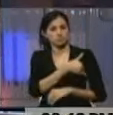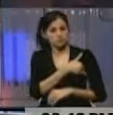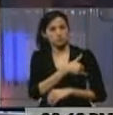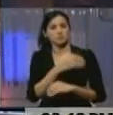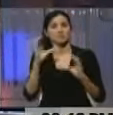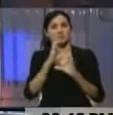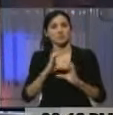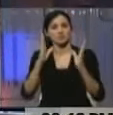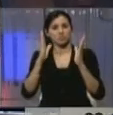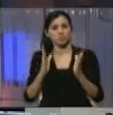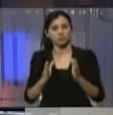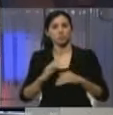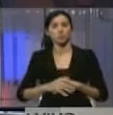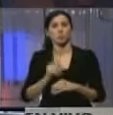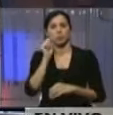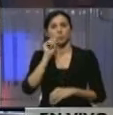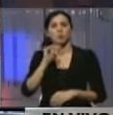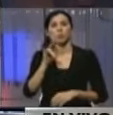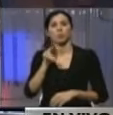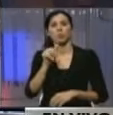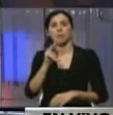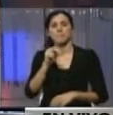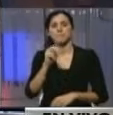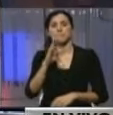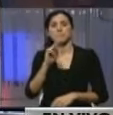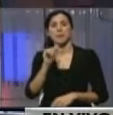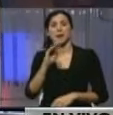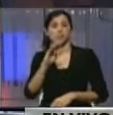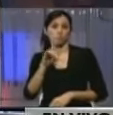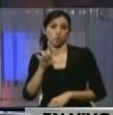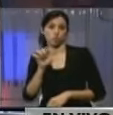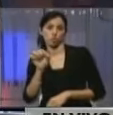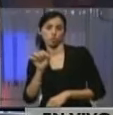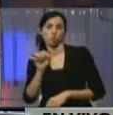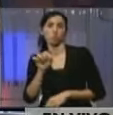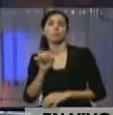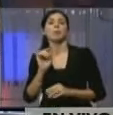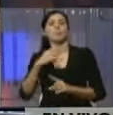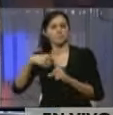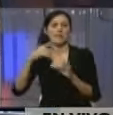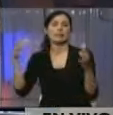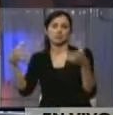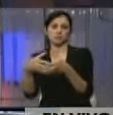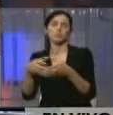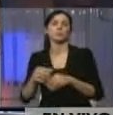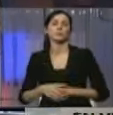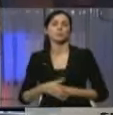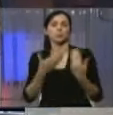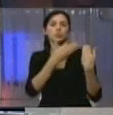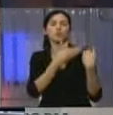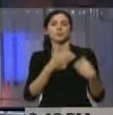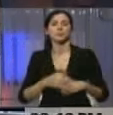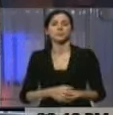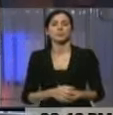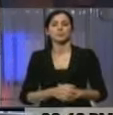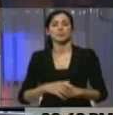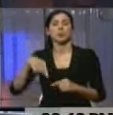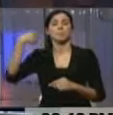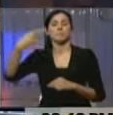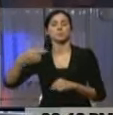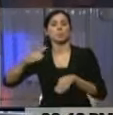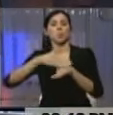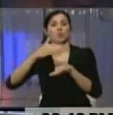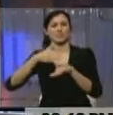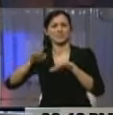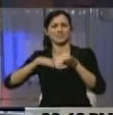Juan Pablo Buenaño y un equipo respectivo. El próximo jueves vamos